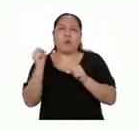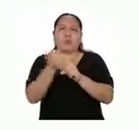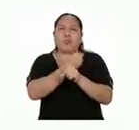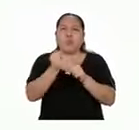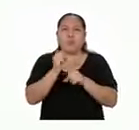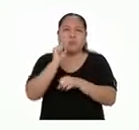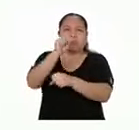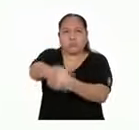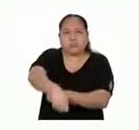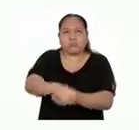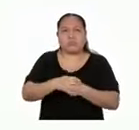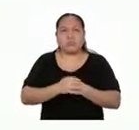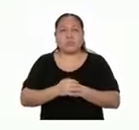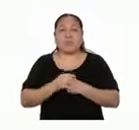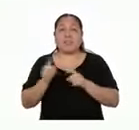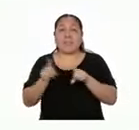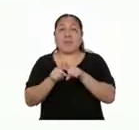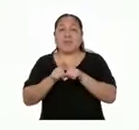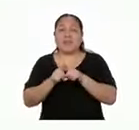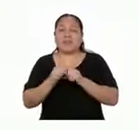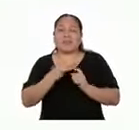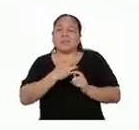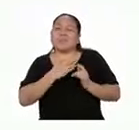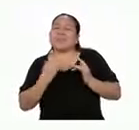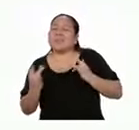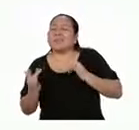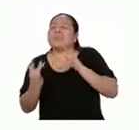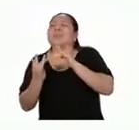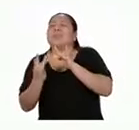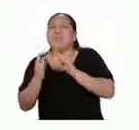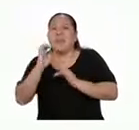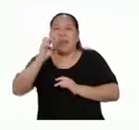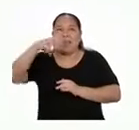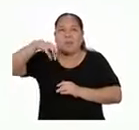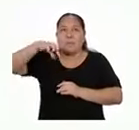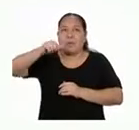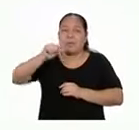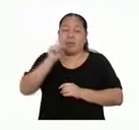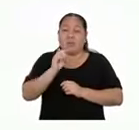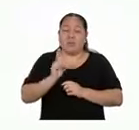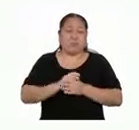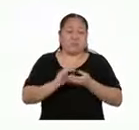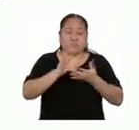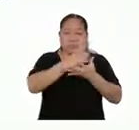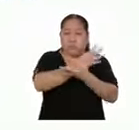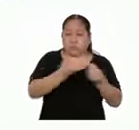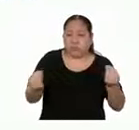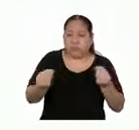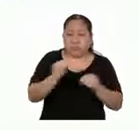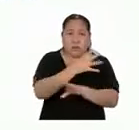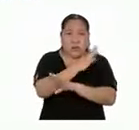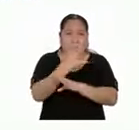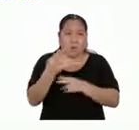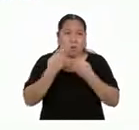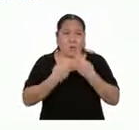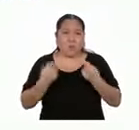es también un factor para considerar. No se trata de destruir los recursos y los paisajes naturales, porque con esa potencialidad se construirá